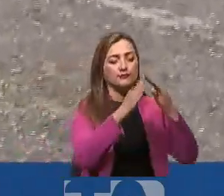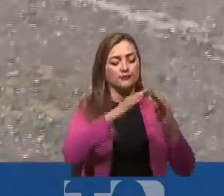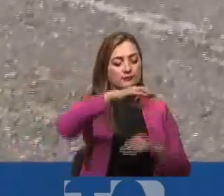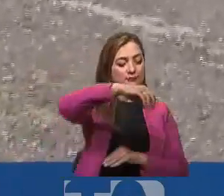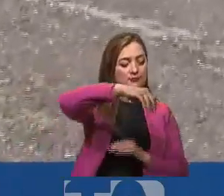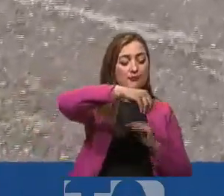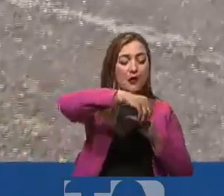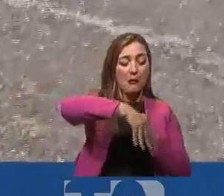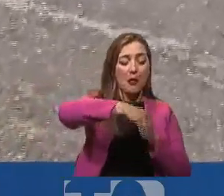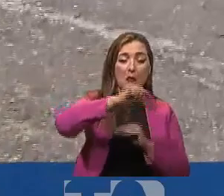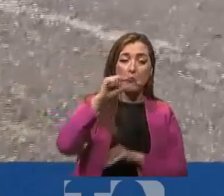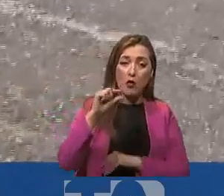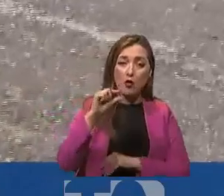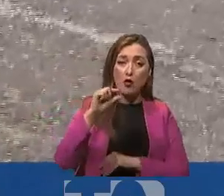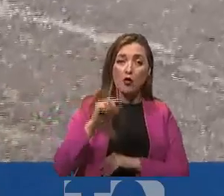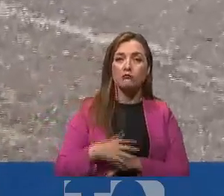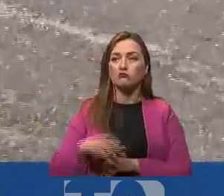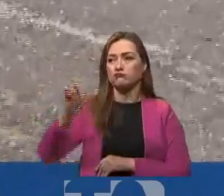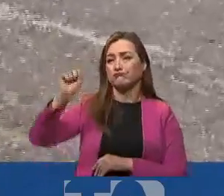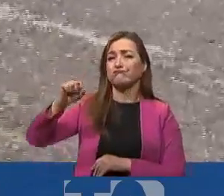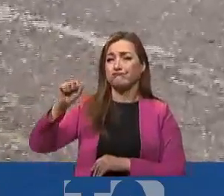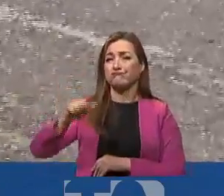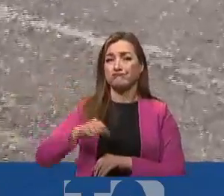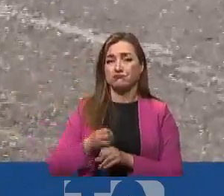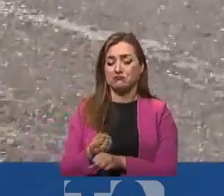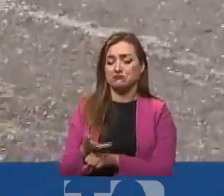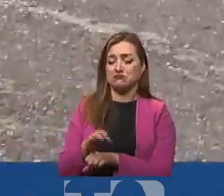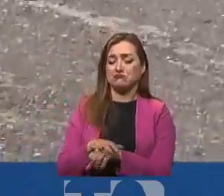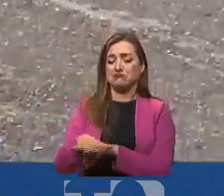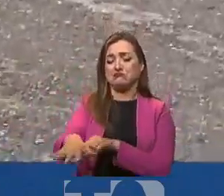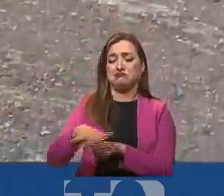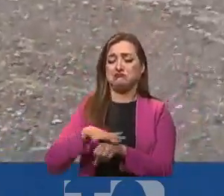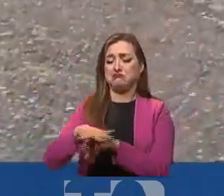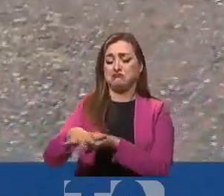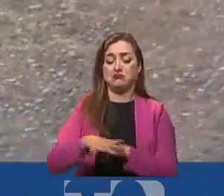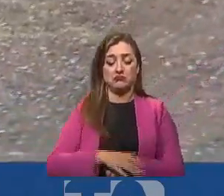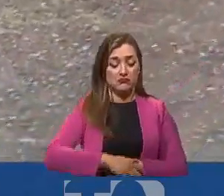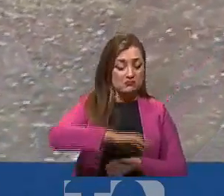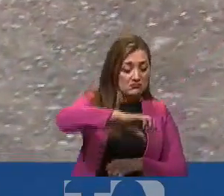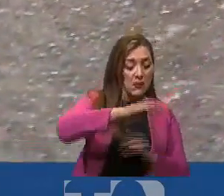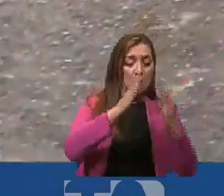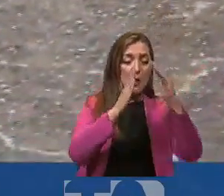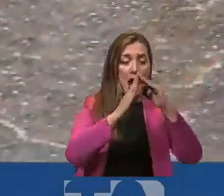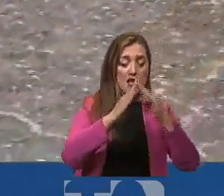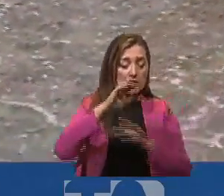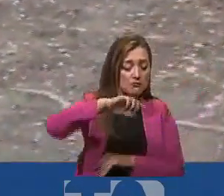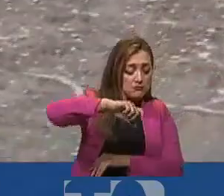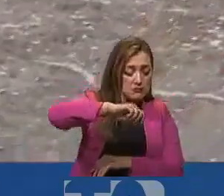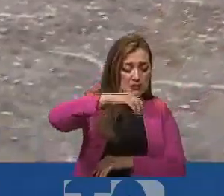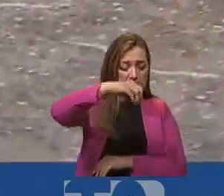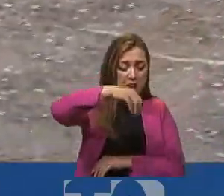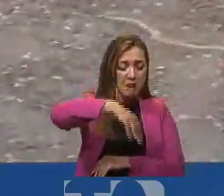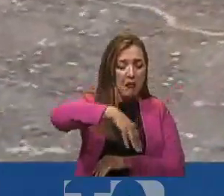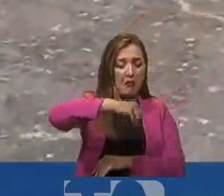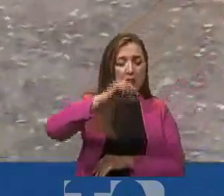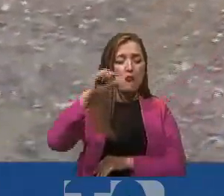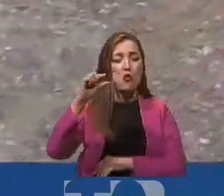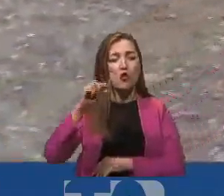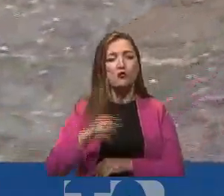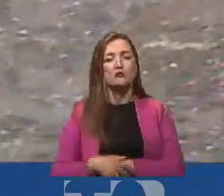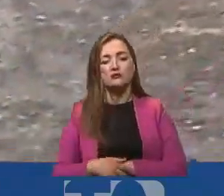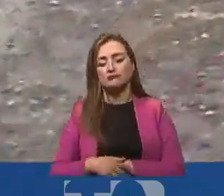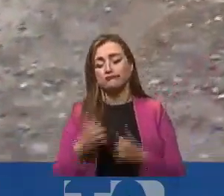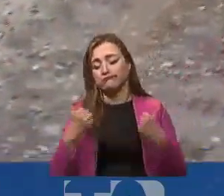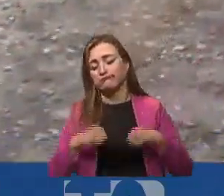viviendas? Claro, así es, como ve, el desperdicio es considerable, la presión es baja y sobre todo lo que más nos apena es ver cómo